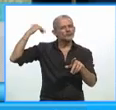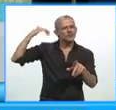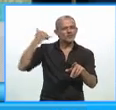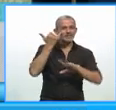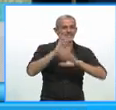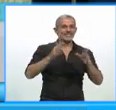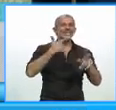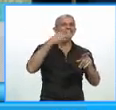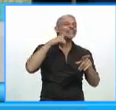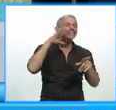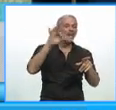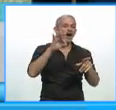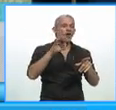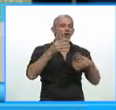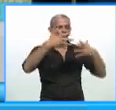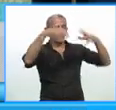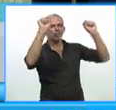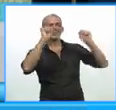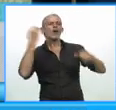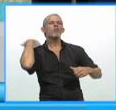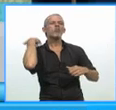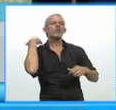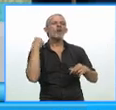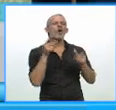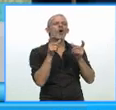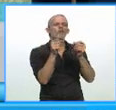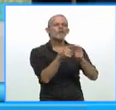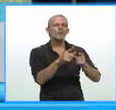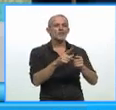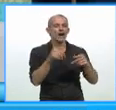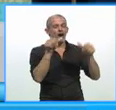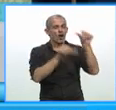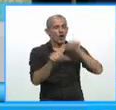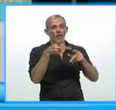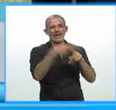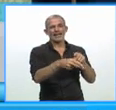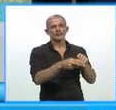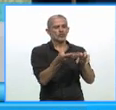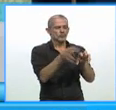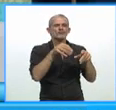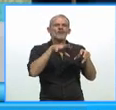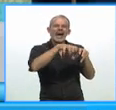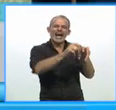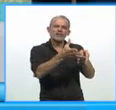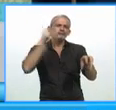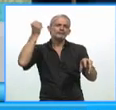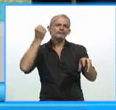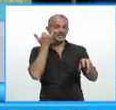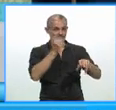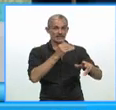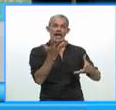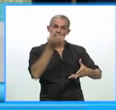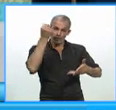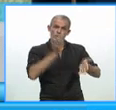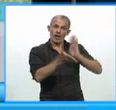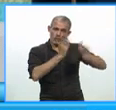a Santiago le diagnosticaron un nódulo en un pulmón y en octubre debió ser operado para extirparle el tumor. Ya recuperado y buscando su